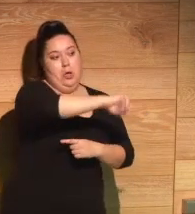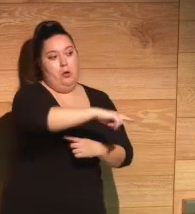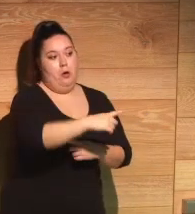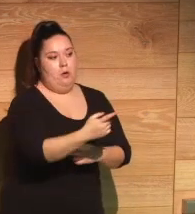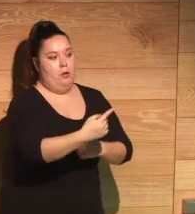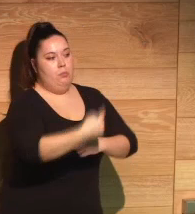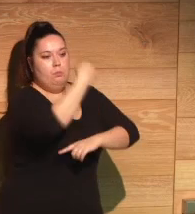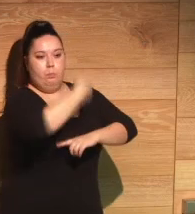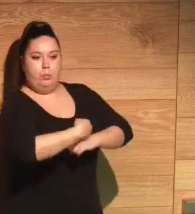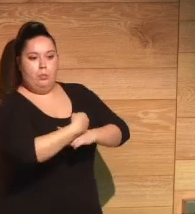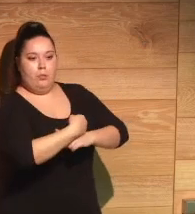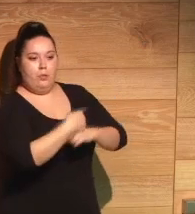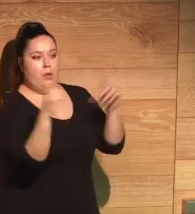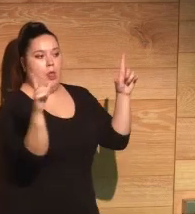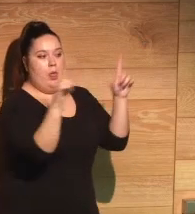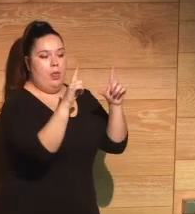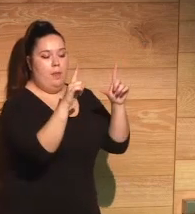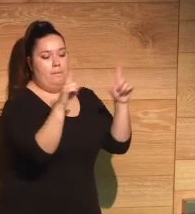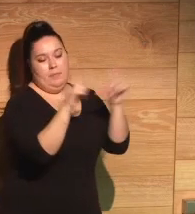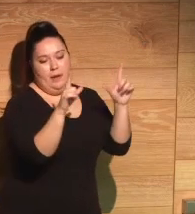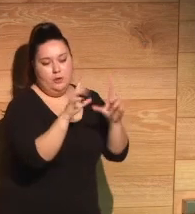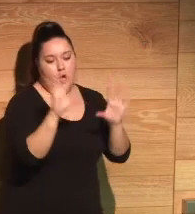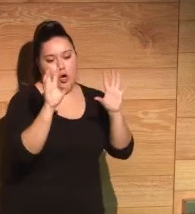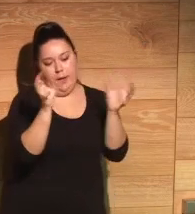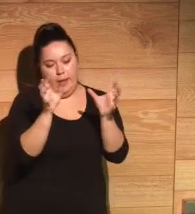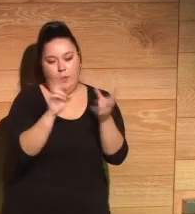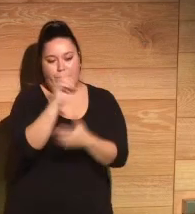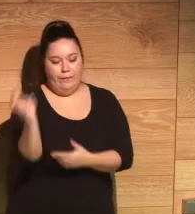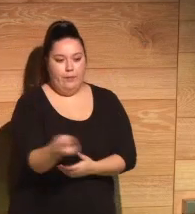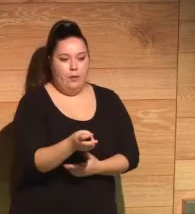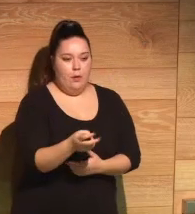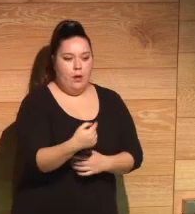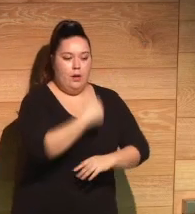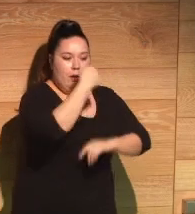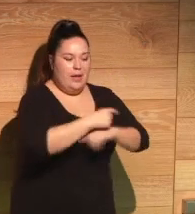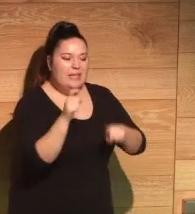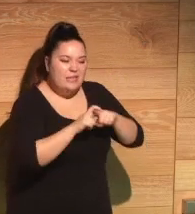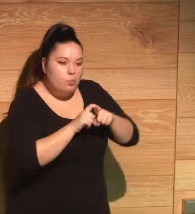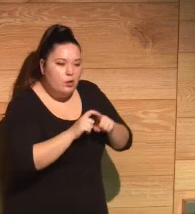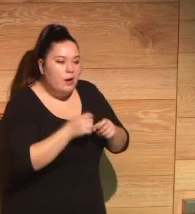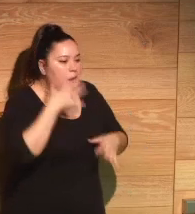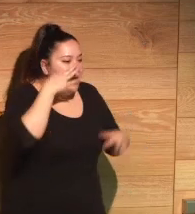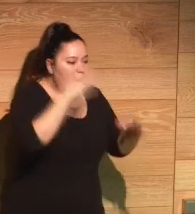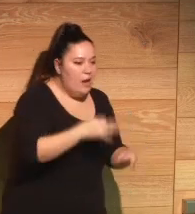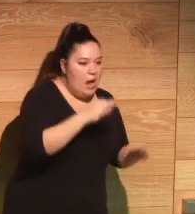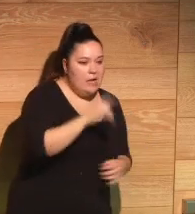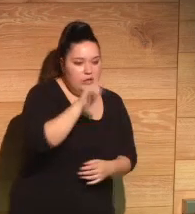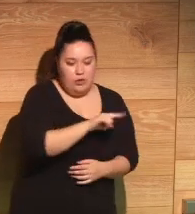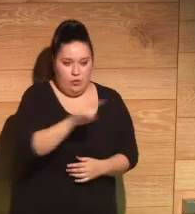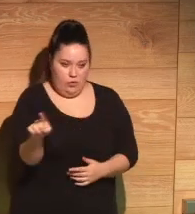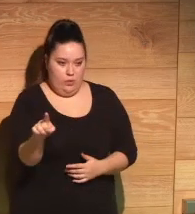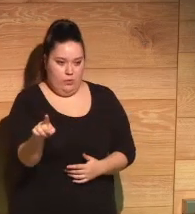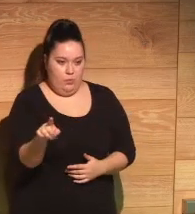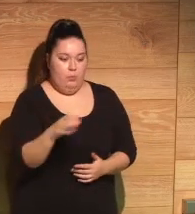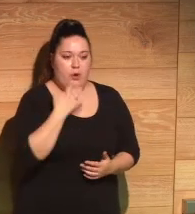el relato en los medios de comunicación o el mercado nos imponen? No sé si esos rasgos son reales o no. Por ejemplo, los boomers o la